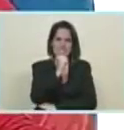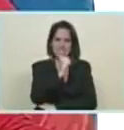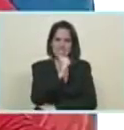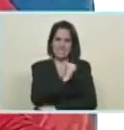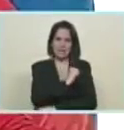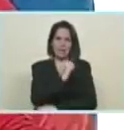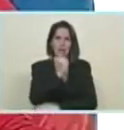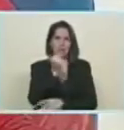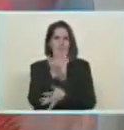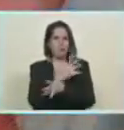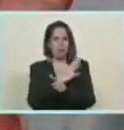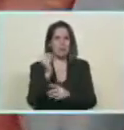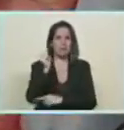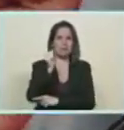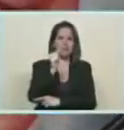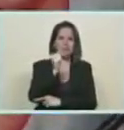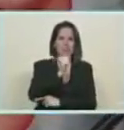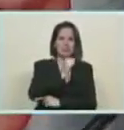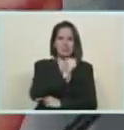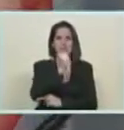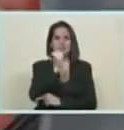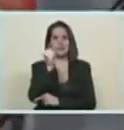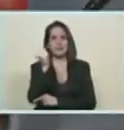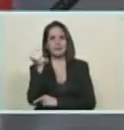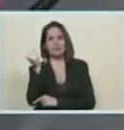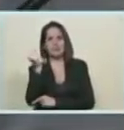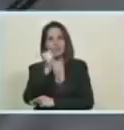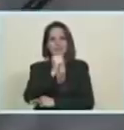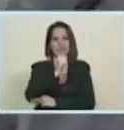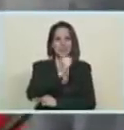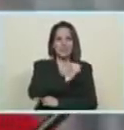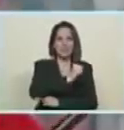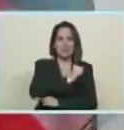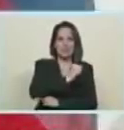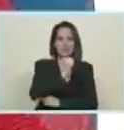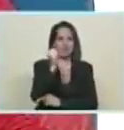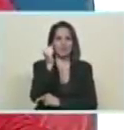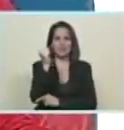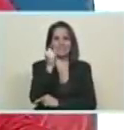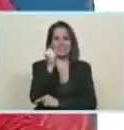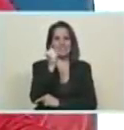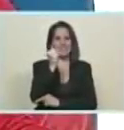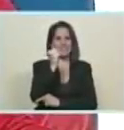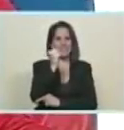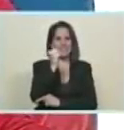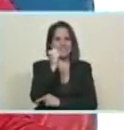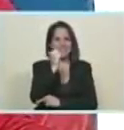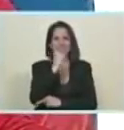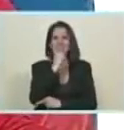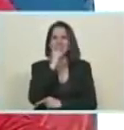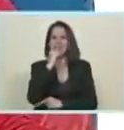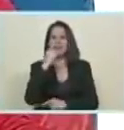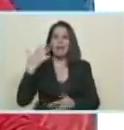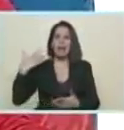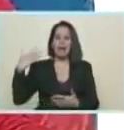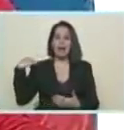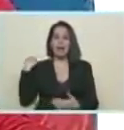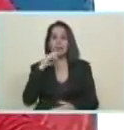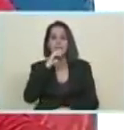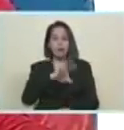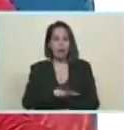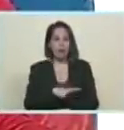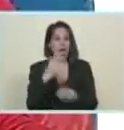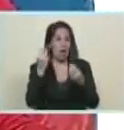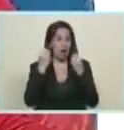pulso, no viene para acá, no va para allá, un pulso, pulso histórico.